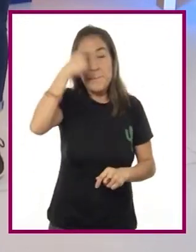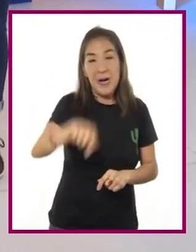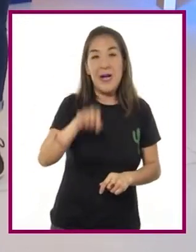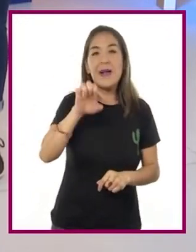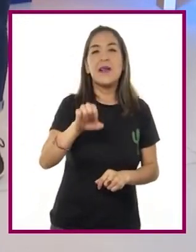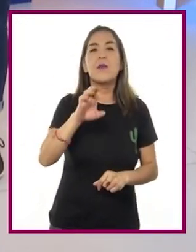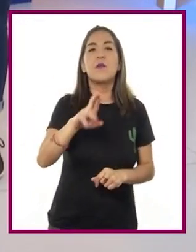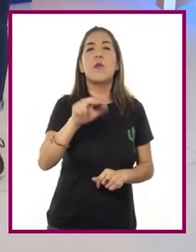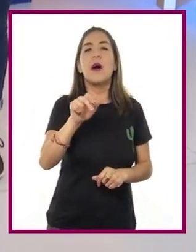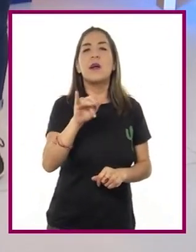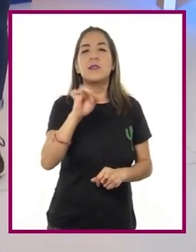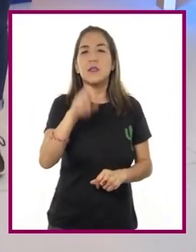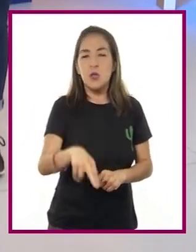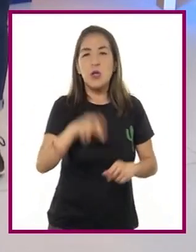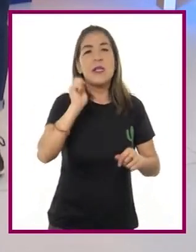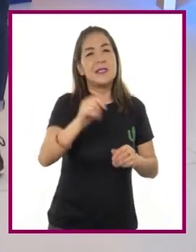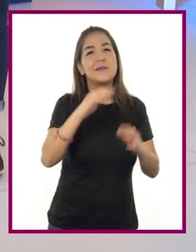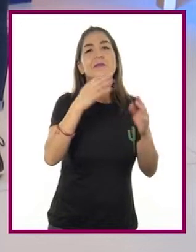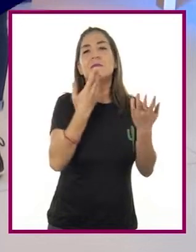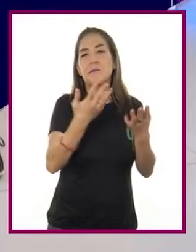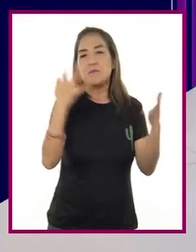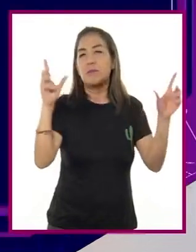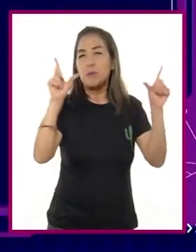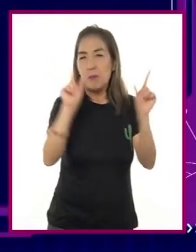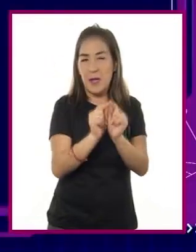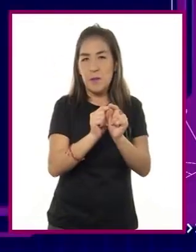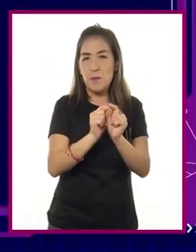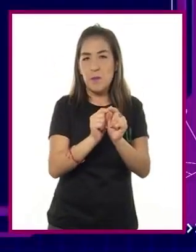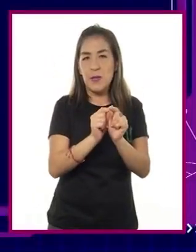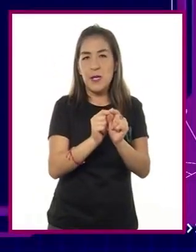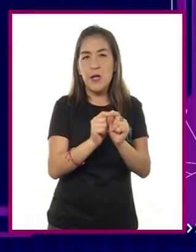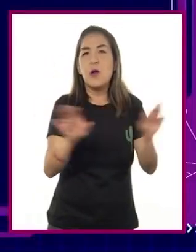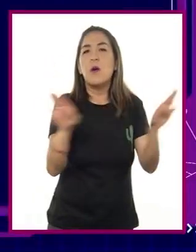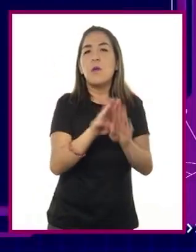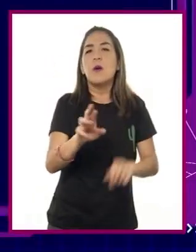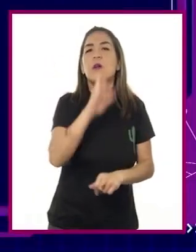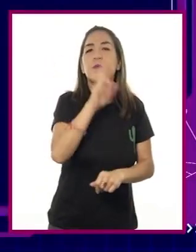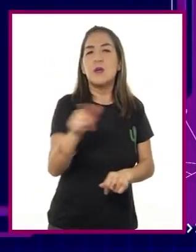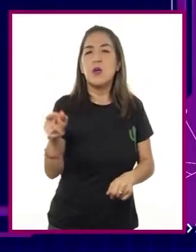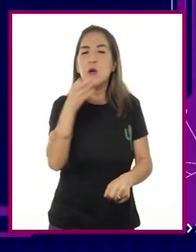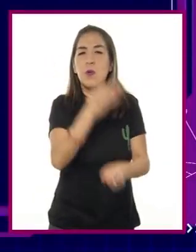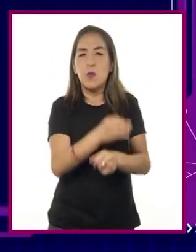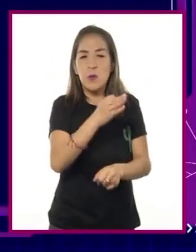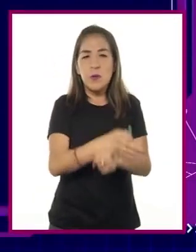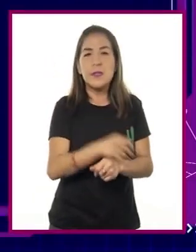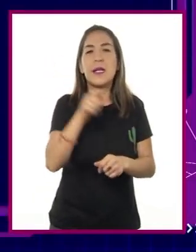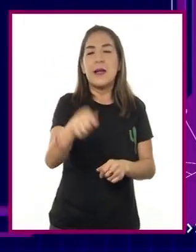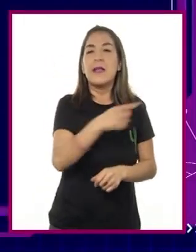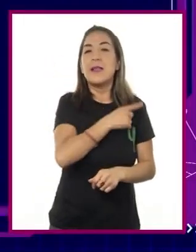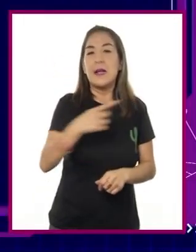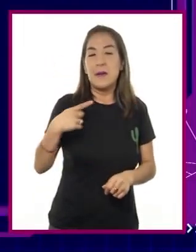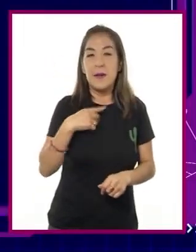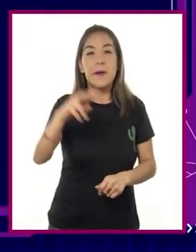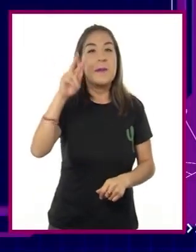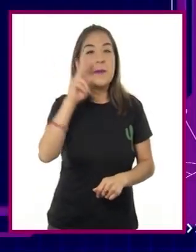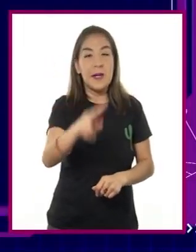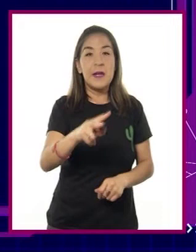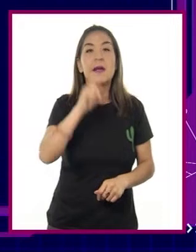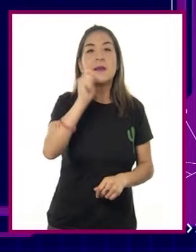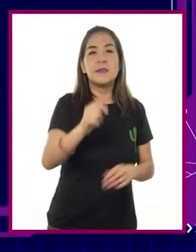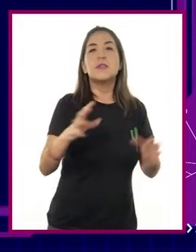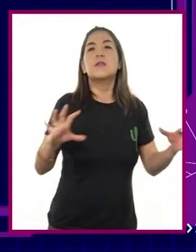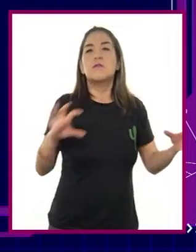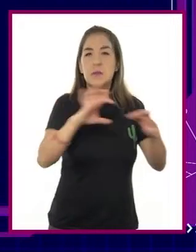ecuación quede expresada de manera más breve. Para reducir los términos semejantes, debemos de tomar en cuenta el coeficiente que acompaña a